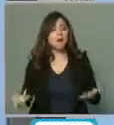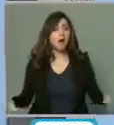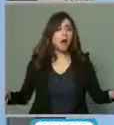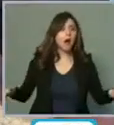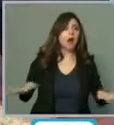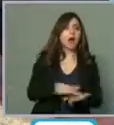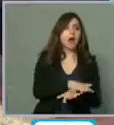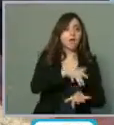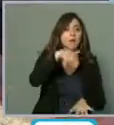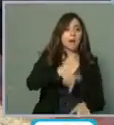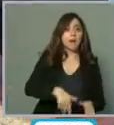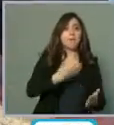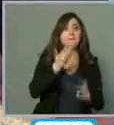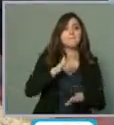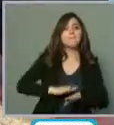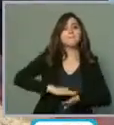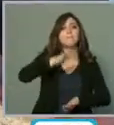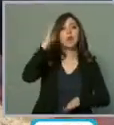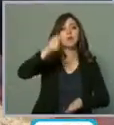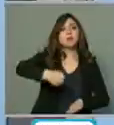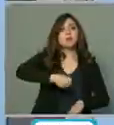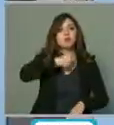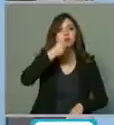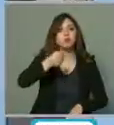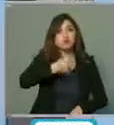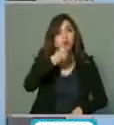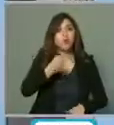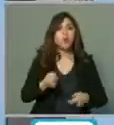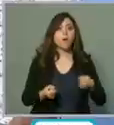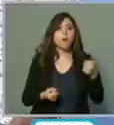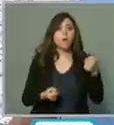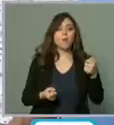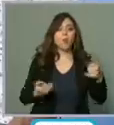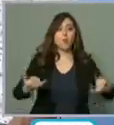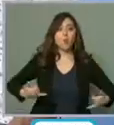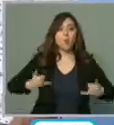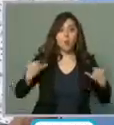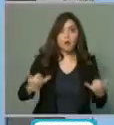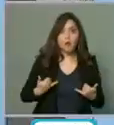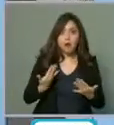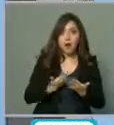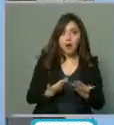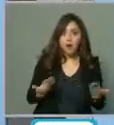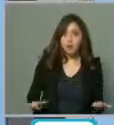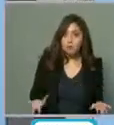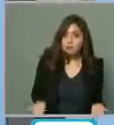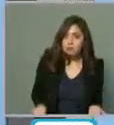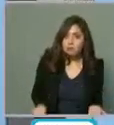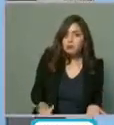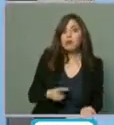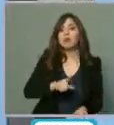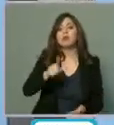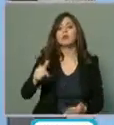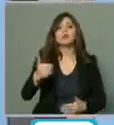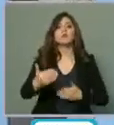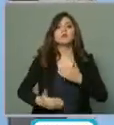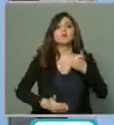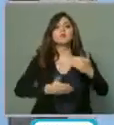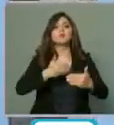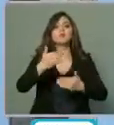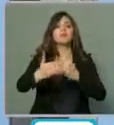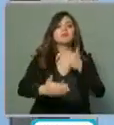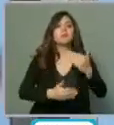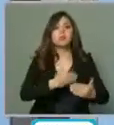viejos. Sí. ¿Cómo así? Somos más viejos que los jóvenes hoy día, ¿no? Y la tendencia además va creciendo,